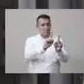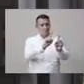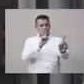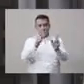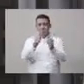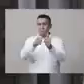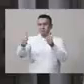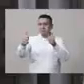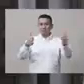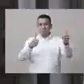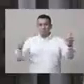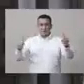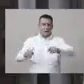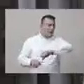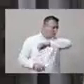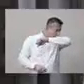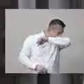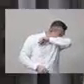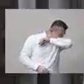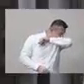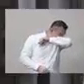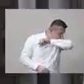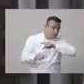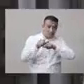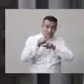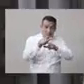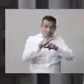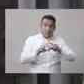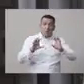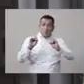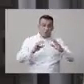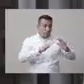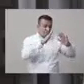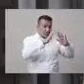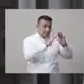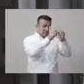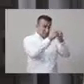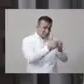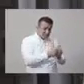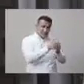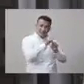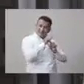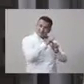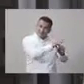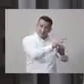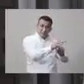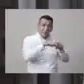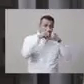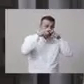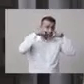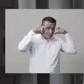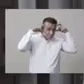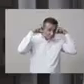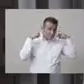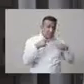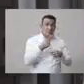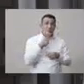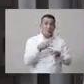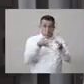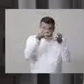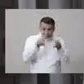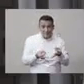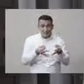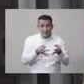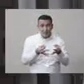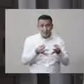usamos cubrebocas correctamente, consumimos en lugares que cumplen con las disposiciones sanitarias, estaremos